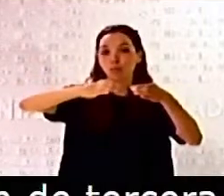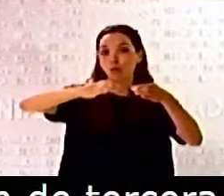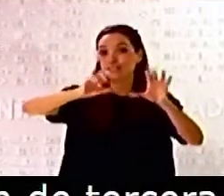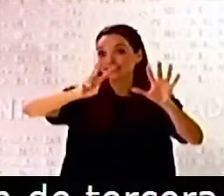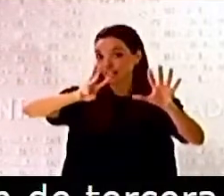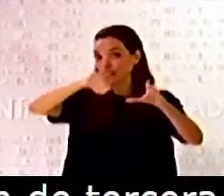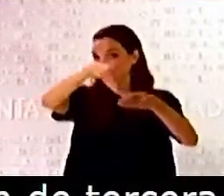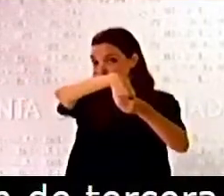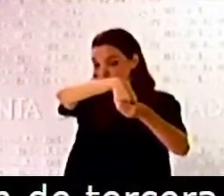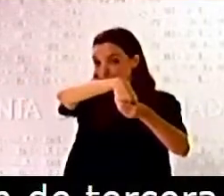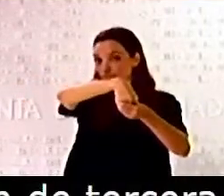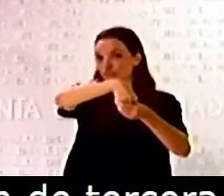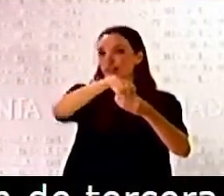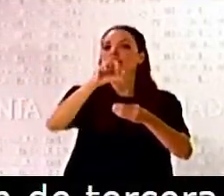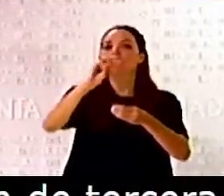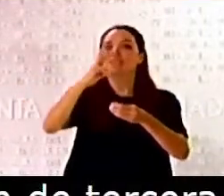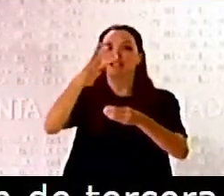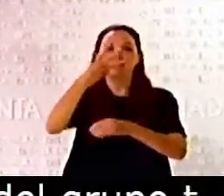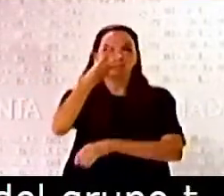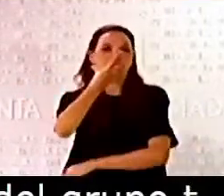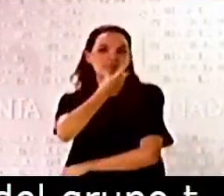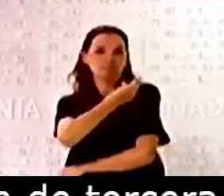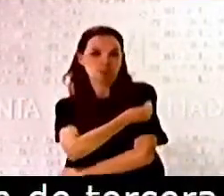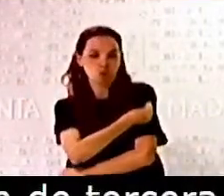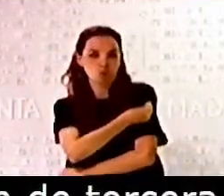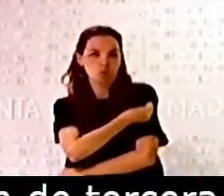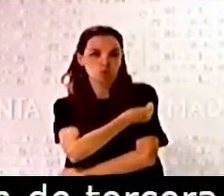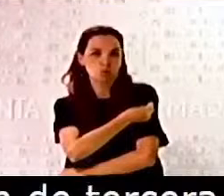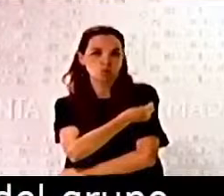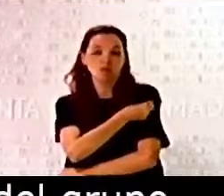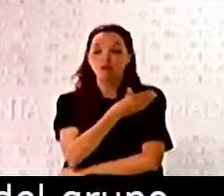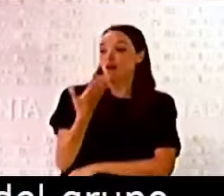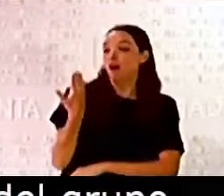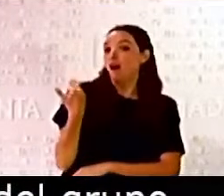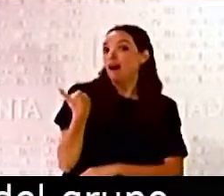Hasta ahora, la tercera dosis estaba ya indicada para las personas